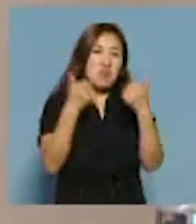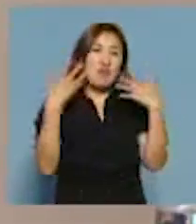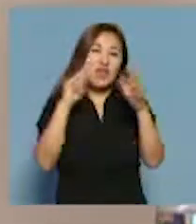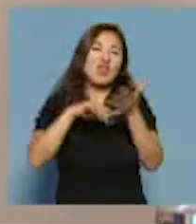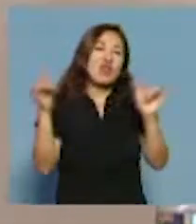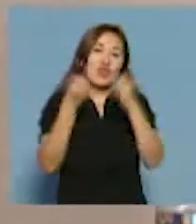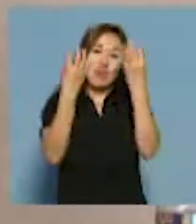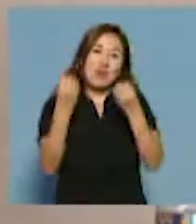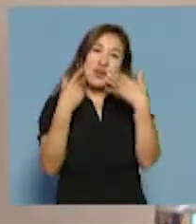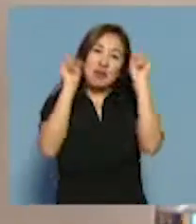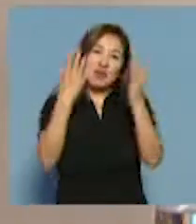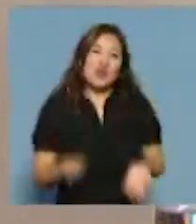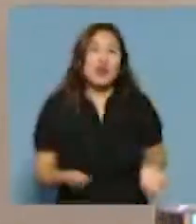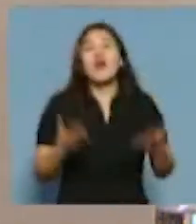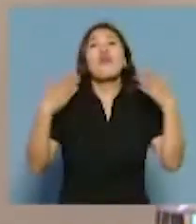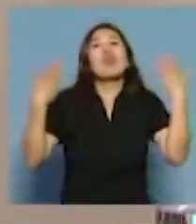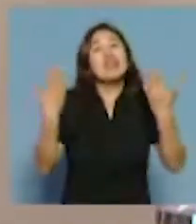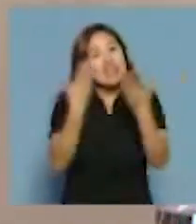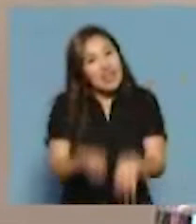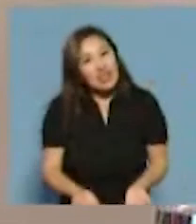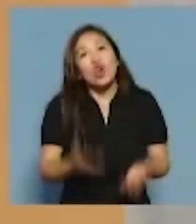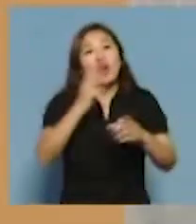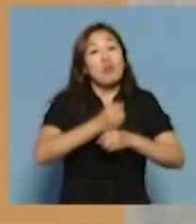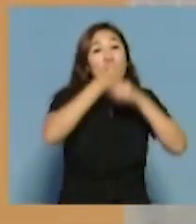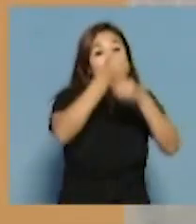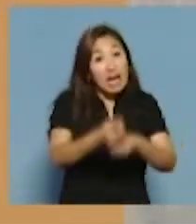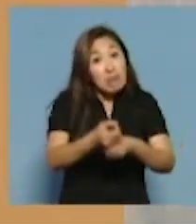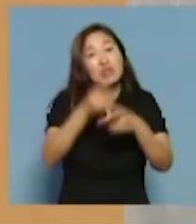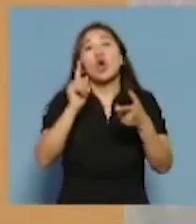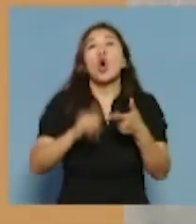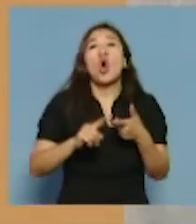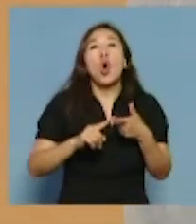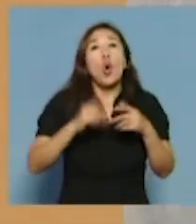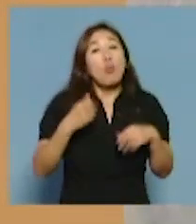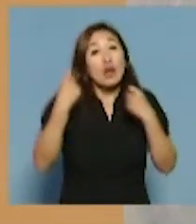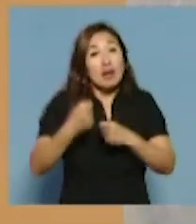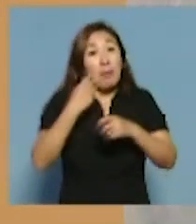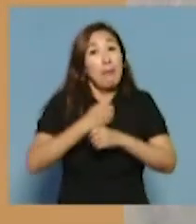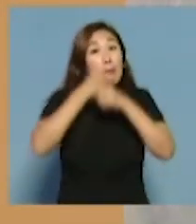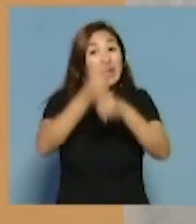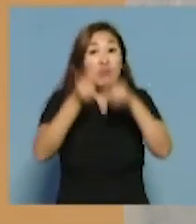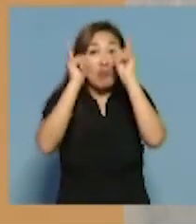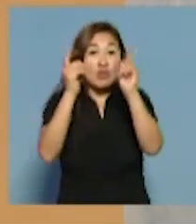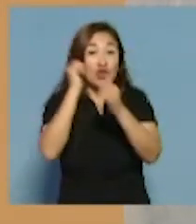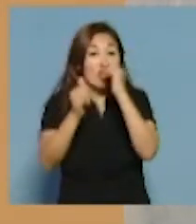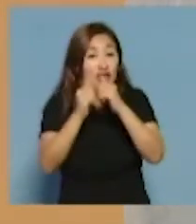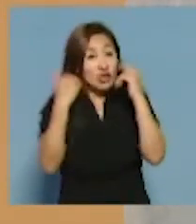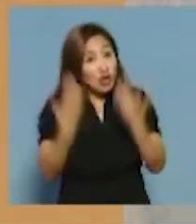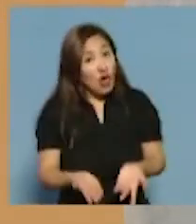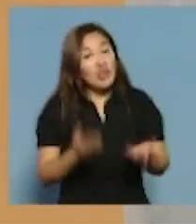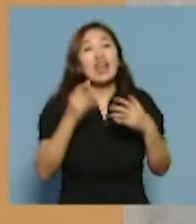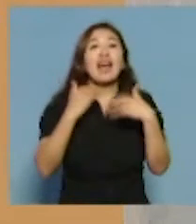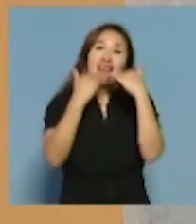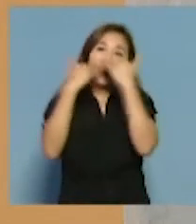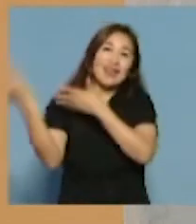noticia nos dio a profesores felicitaciones por su premio por el premio al colegio de profesores de historia y